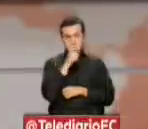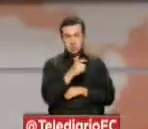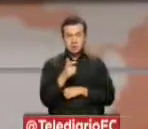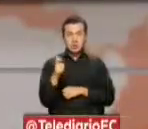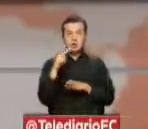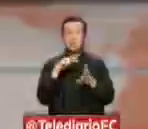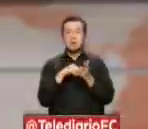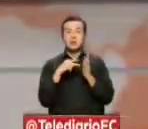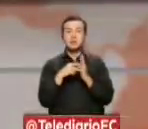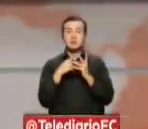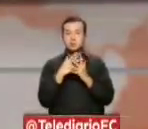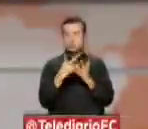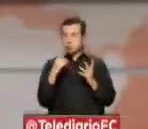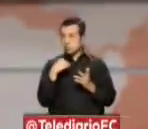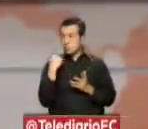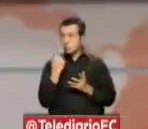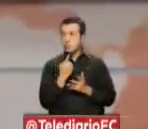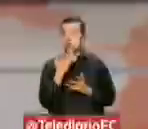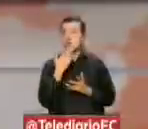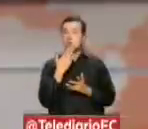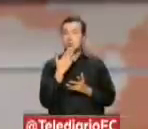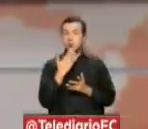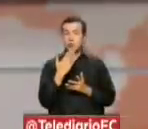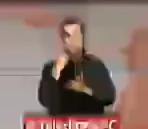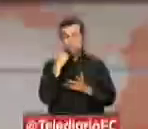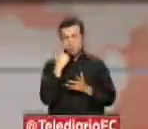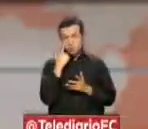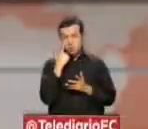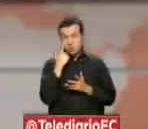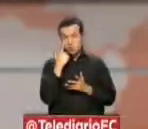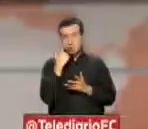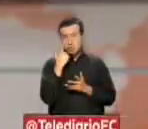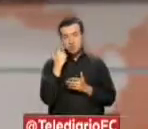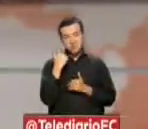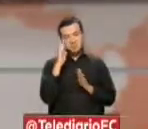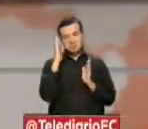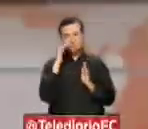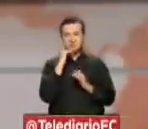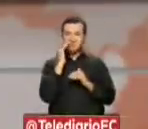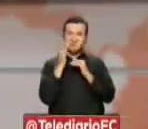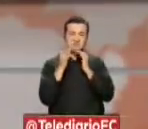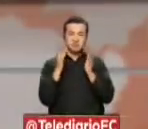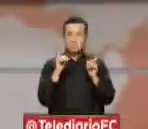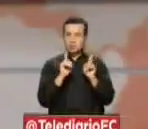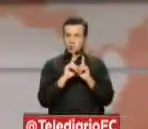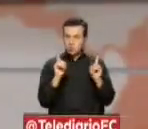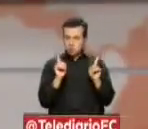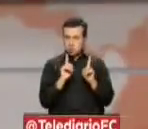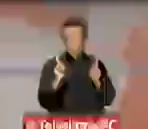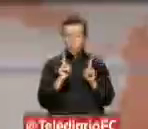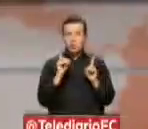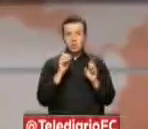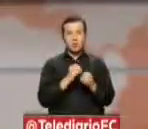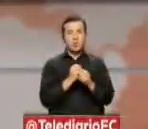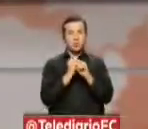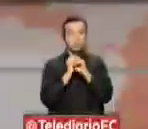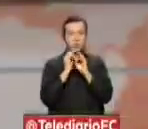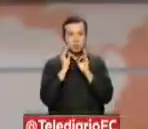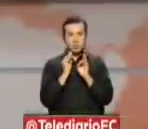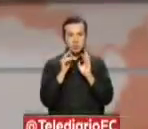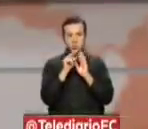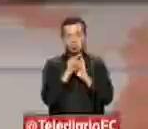no quiere decir que nosotros tengamos patente de corso para decir y hacer lo que nos parezca, sino que estamos obligados por